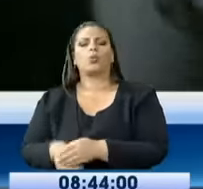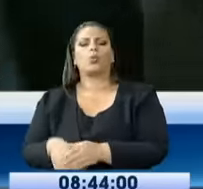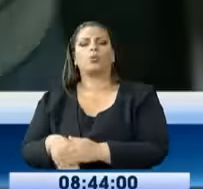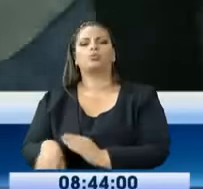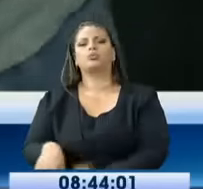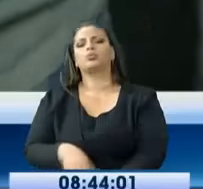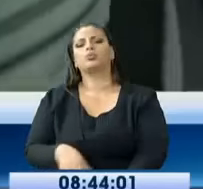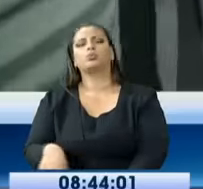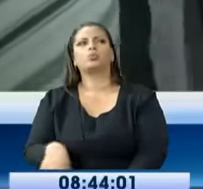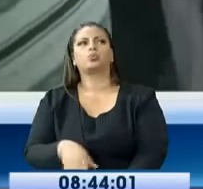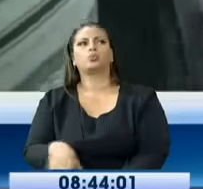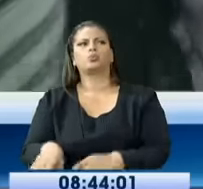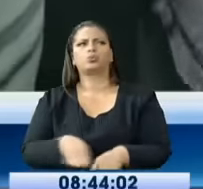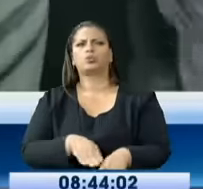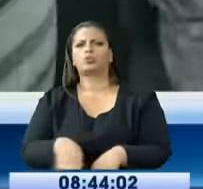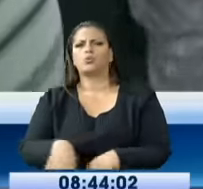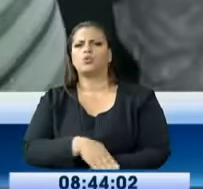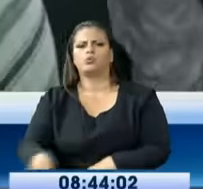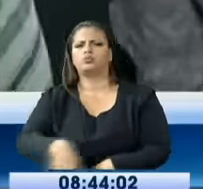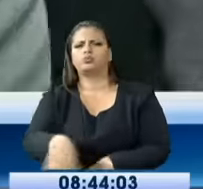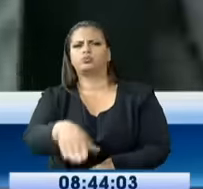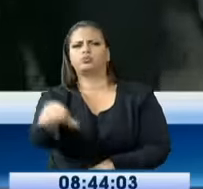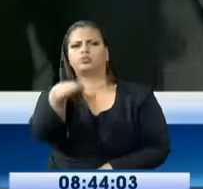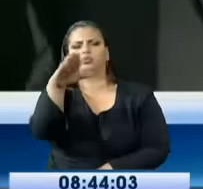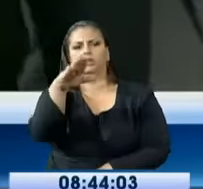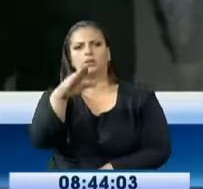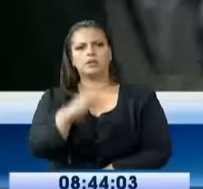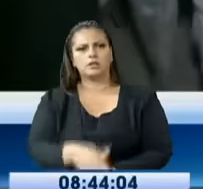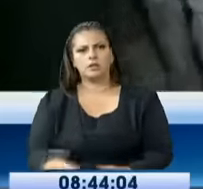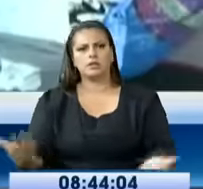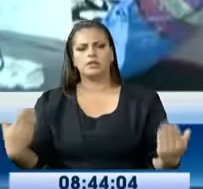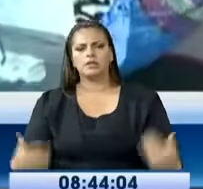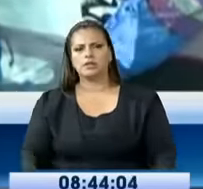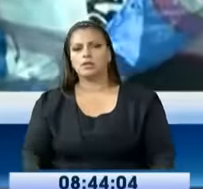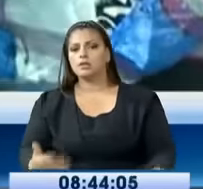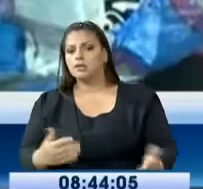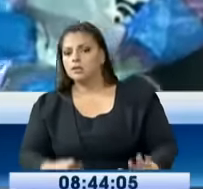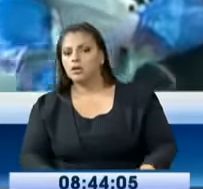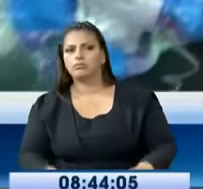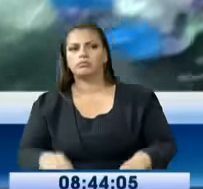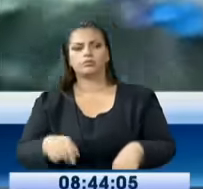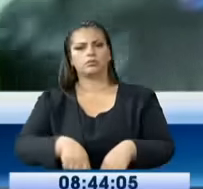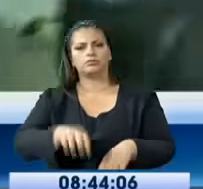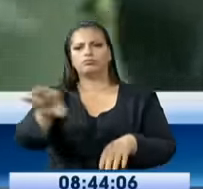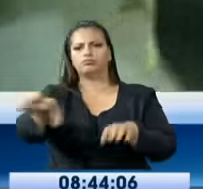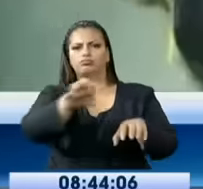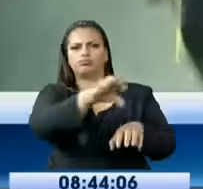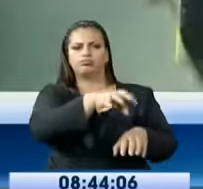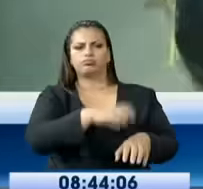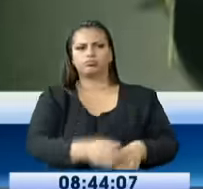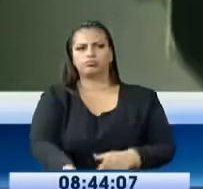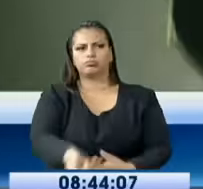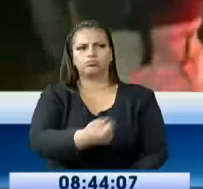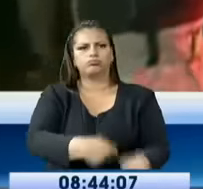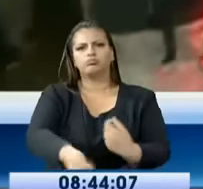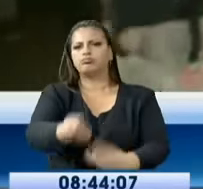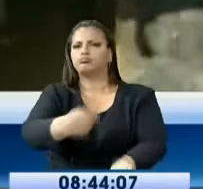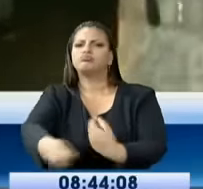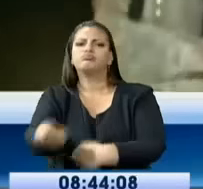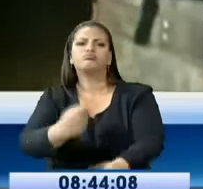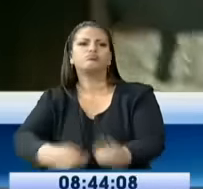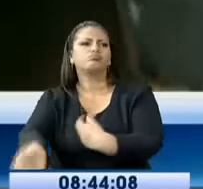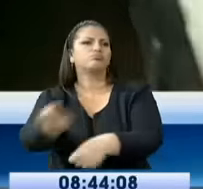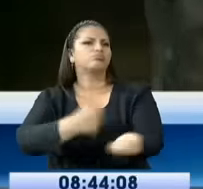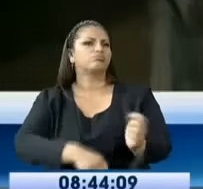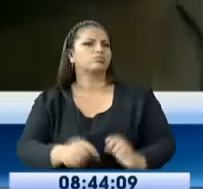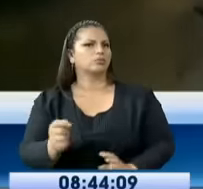y furiosos. Luego son trasladados pues a diferentes sectores del país. Asimismo, por plazos pasos clandestinos,